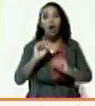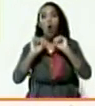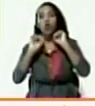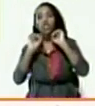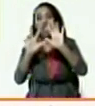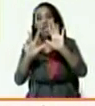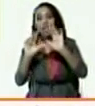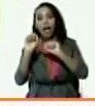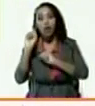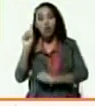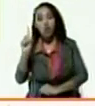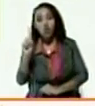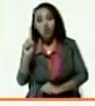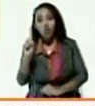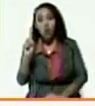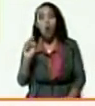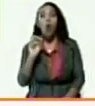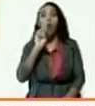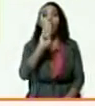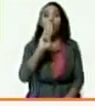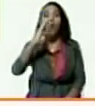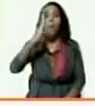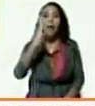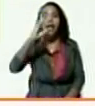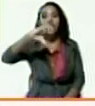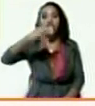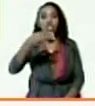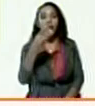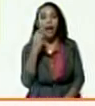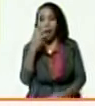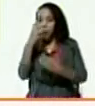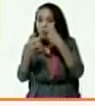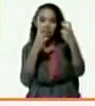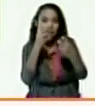14.381 VC. Son en las visitas casa por casa.